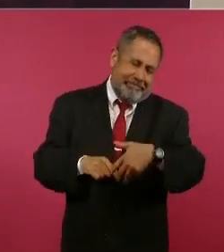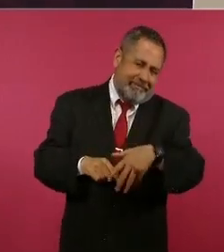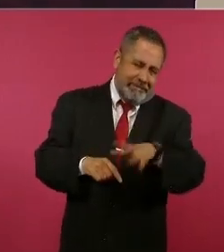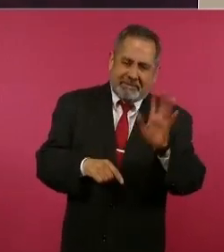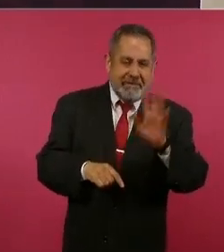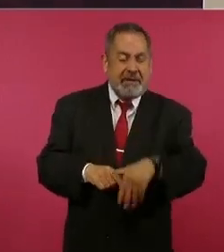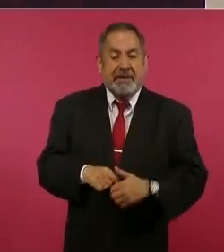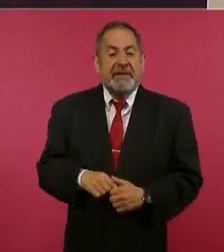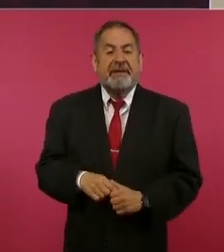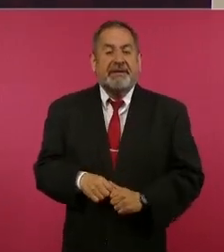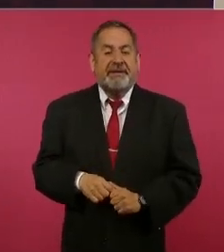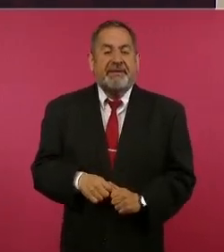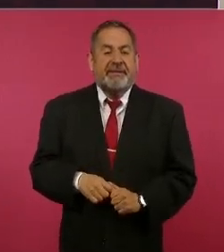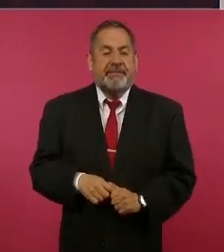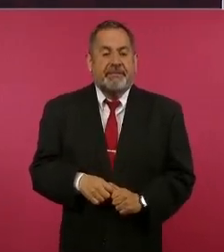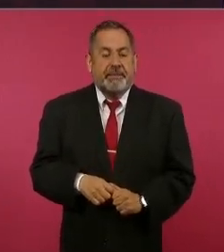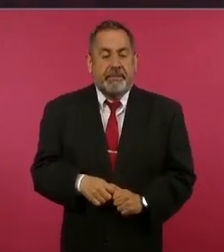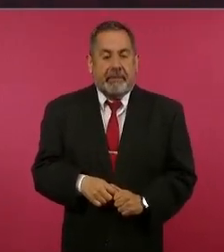pero